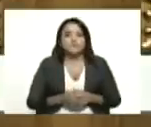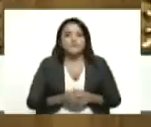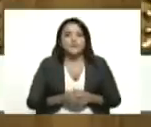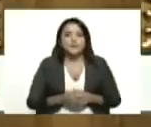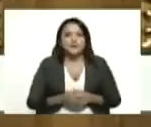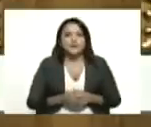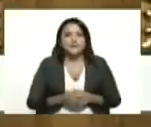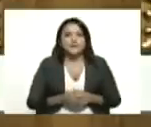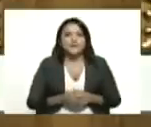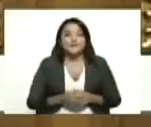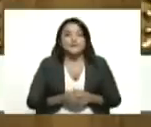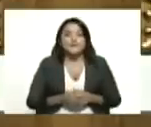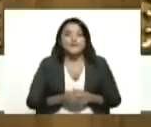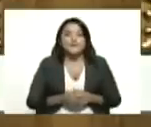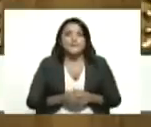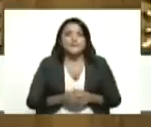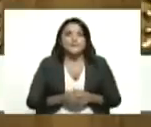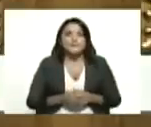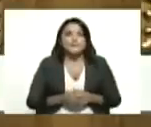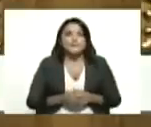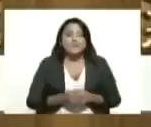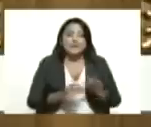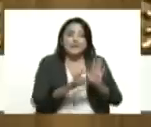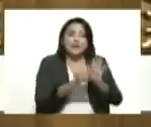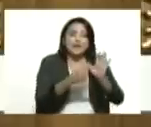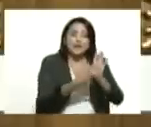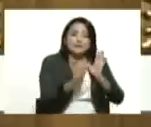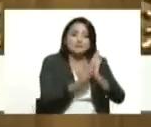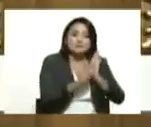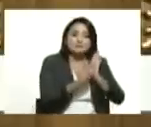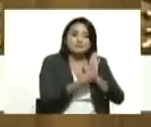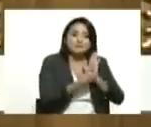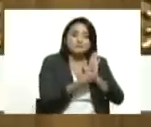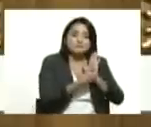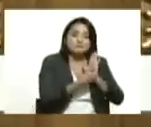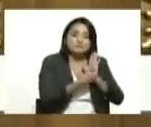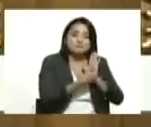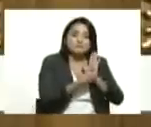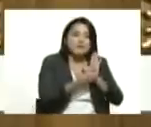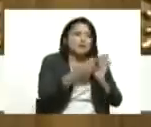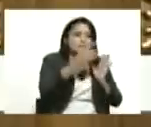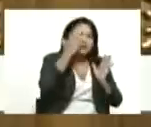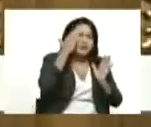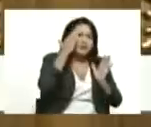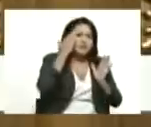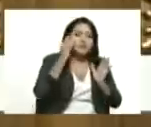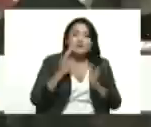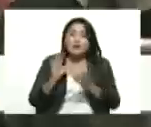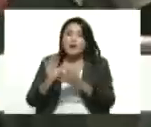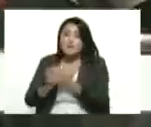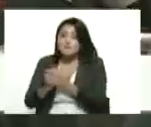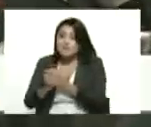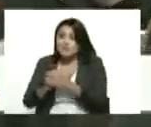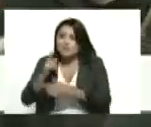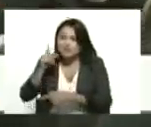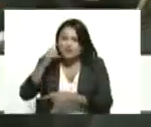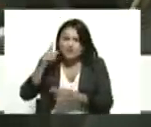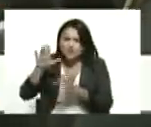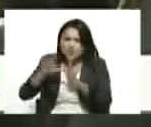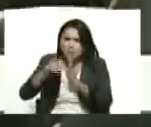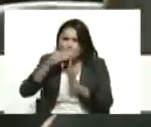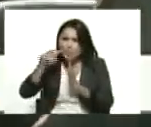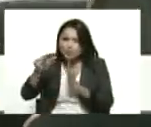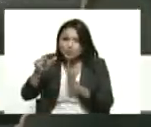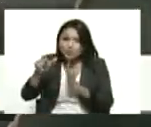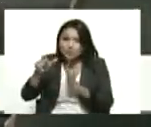el que tenga amigos, que tenga un amigo y sepa que es corrupto, lo puede agarrar la brisa él también.